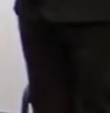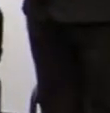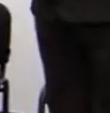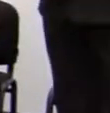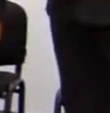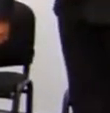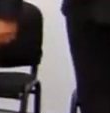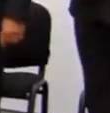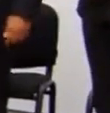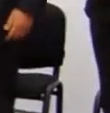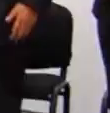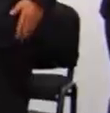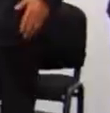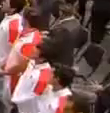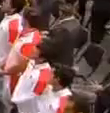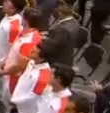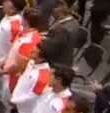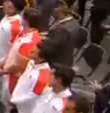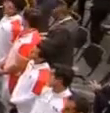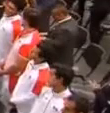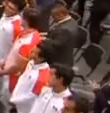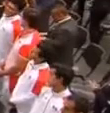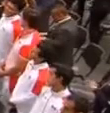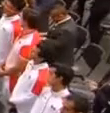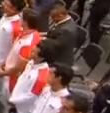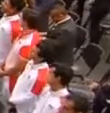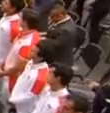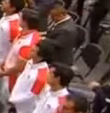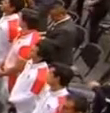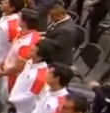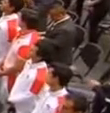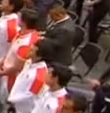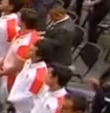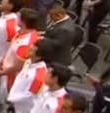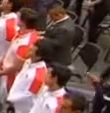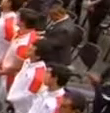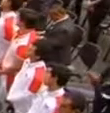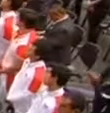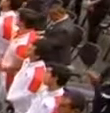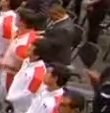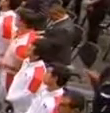el mayor de los éxitos a todos los deportistas en tierras peruanas. Muchas gracias.